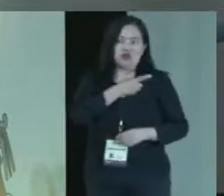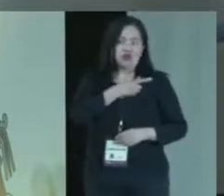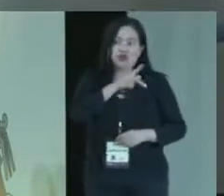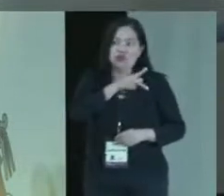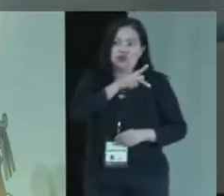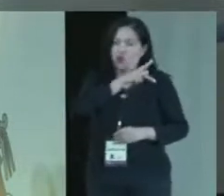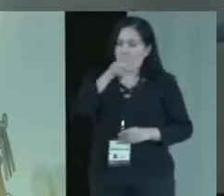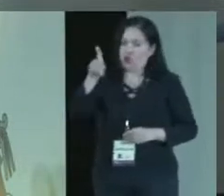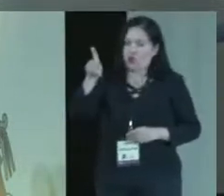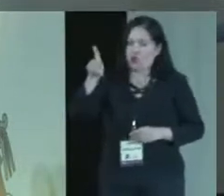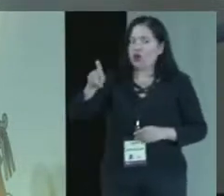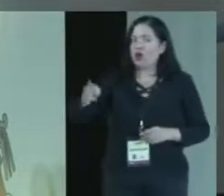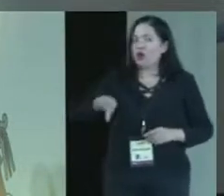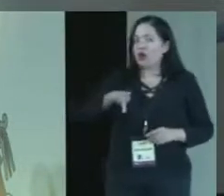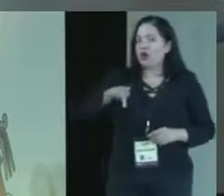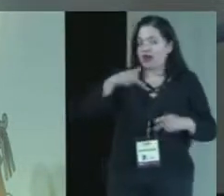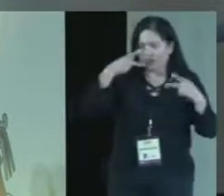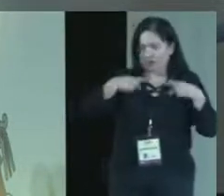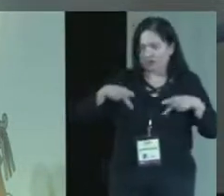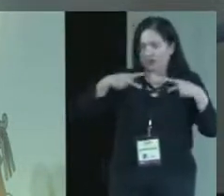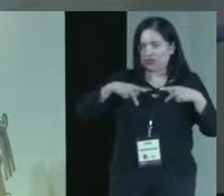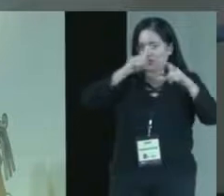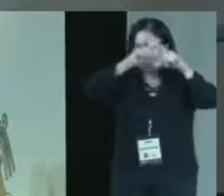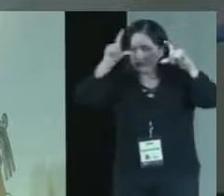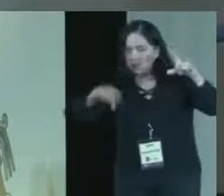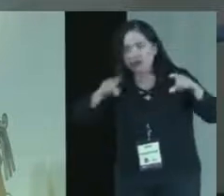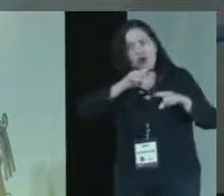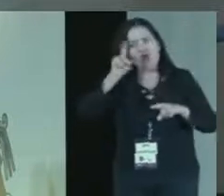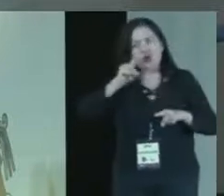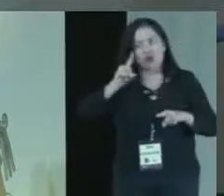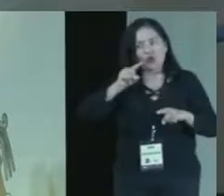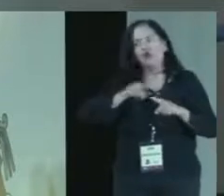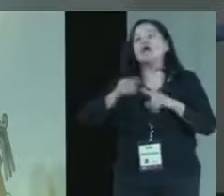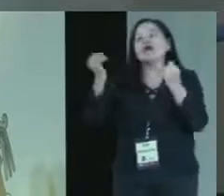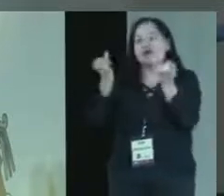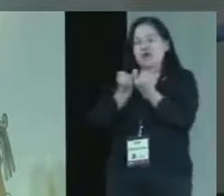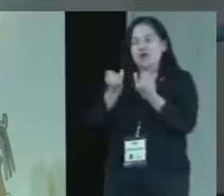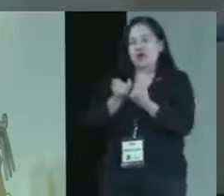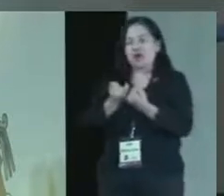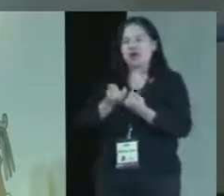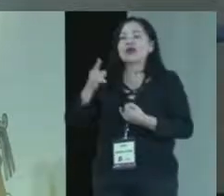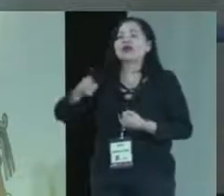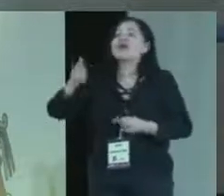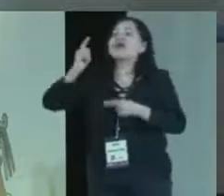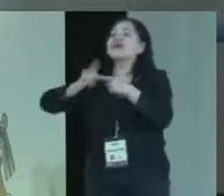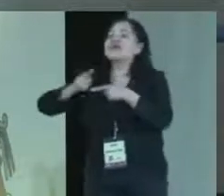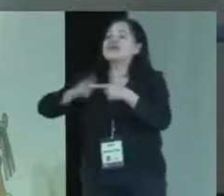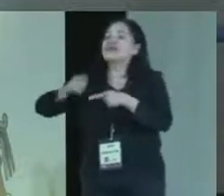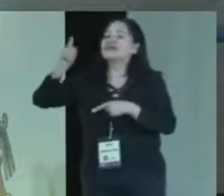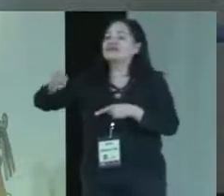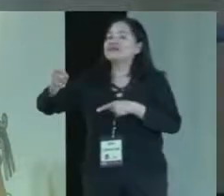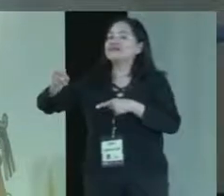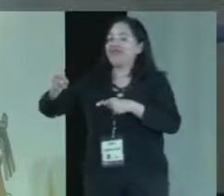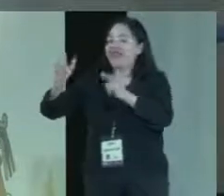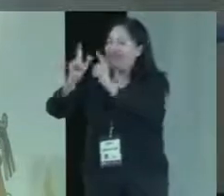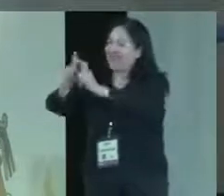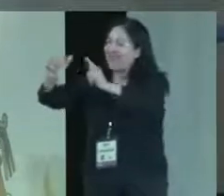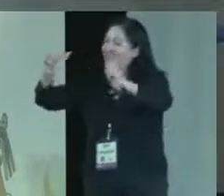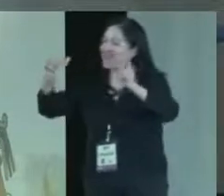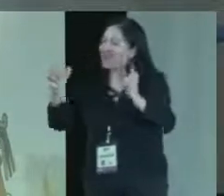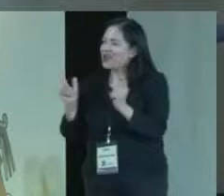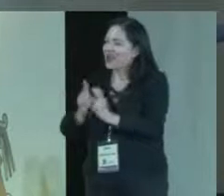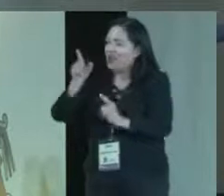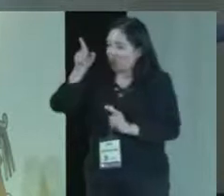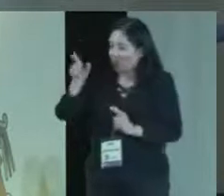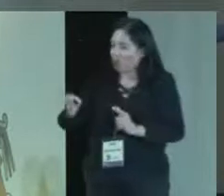acabó apoyando la iniciativa del general, sino que en su origen fue el movimiento sindical el que puso